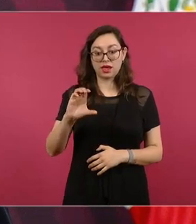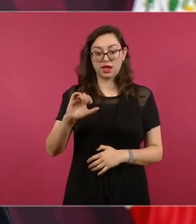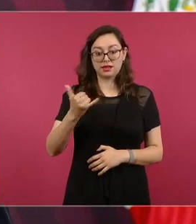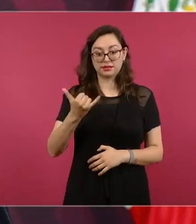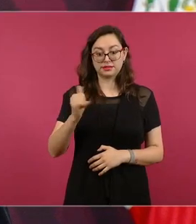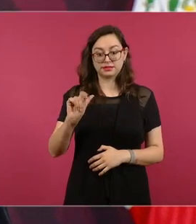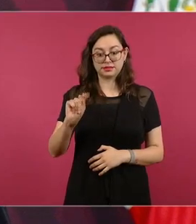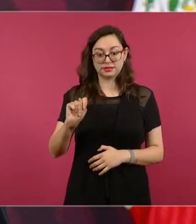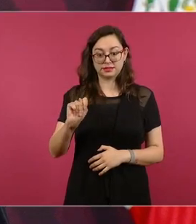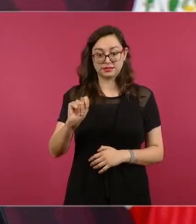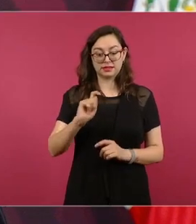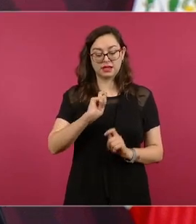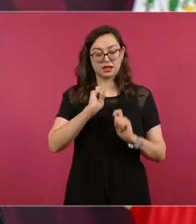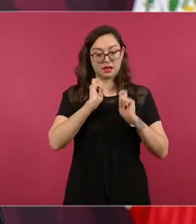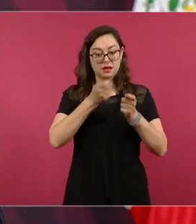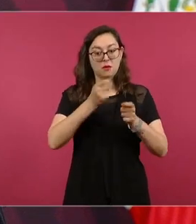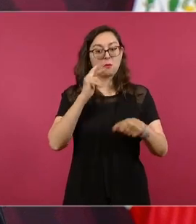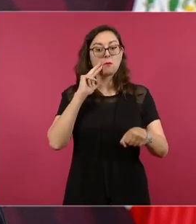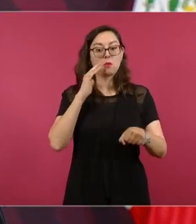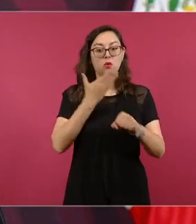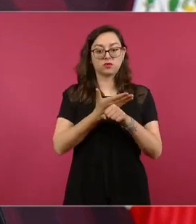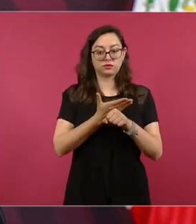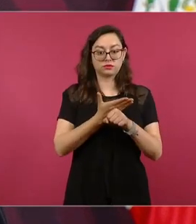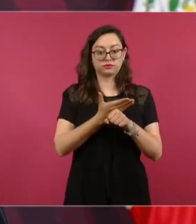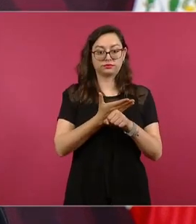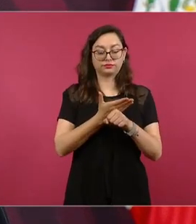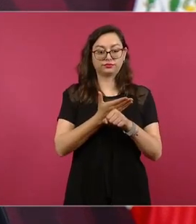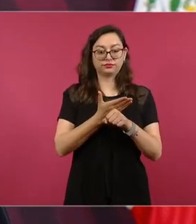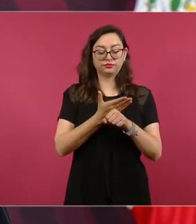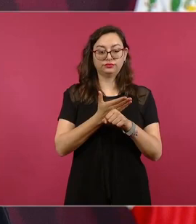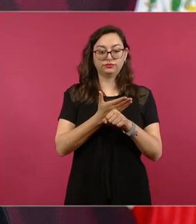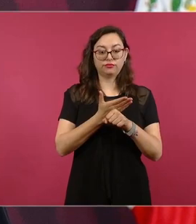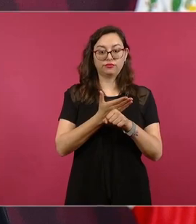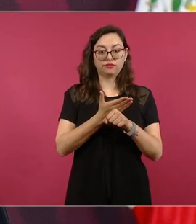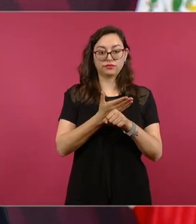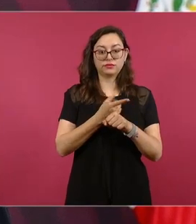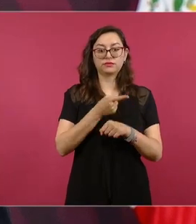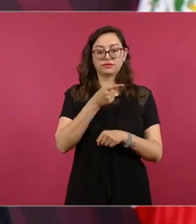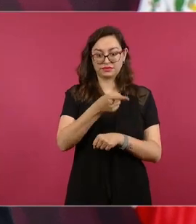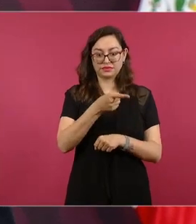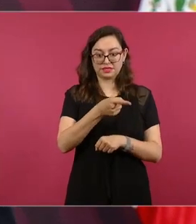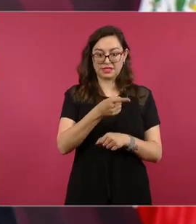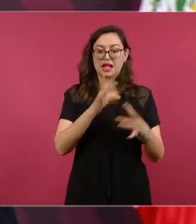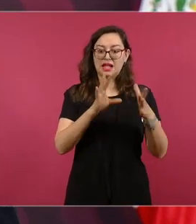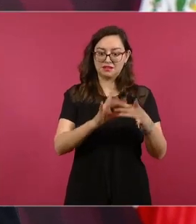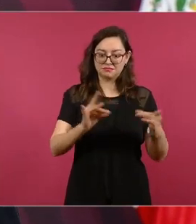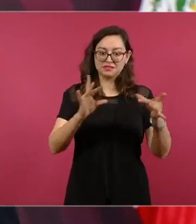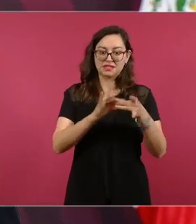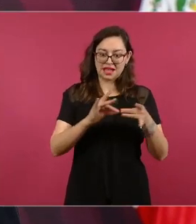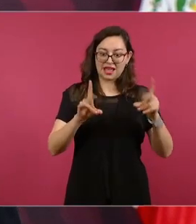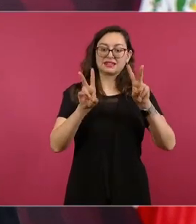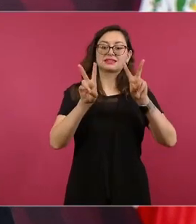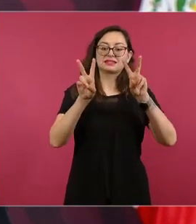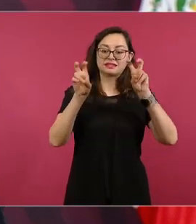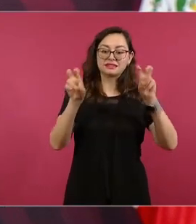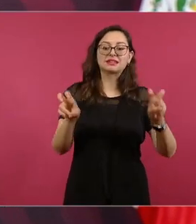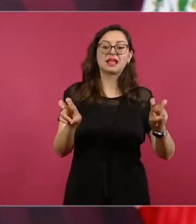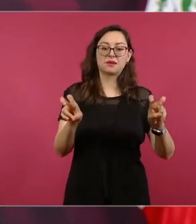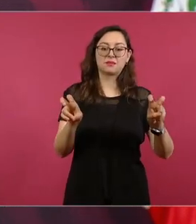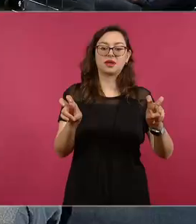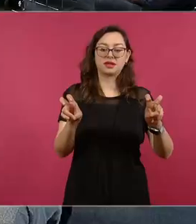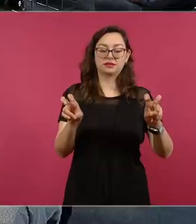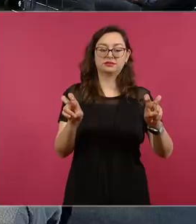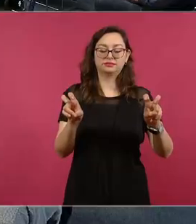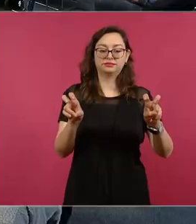la conferencia tenga ese tema la conferencia